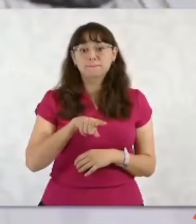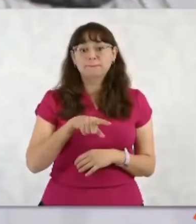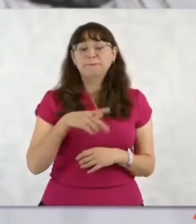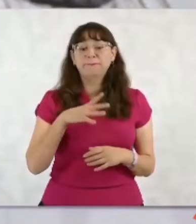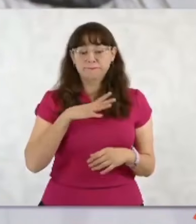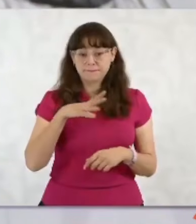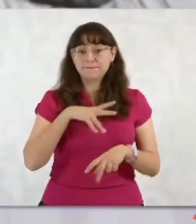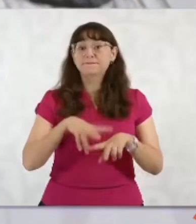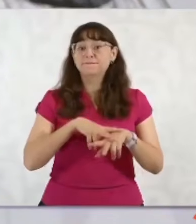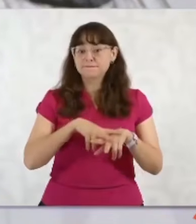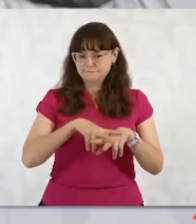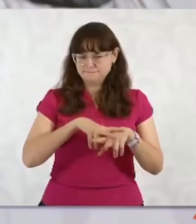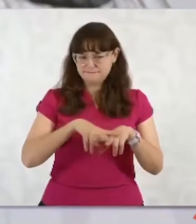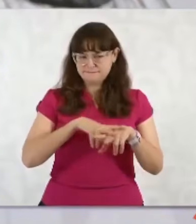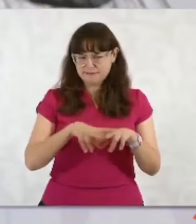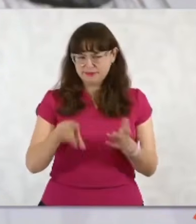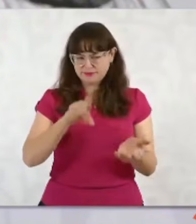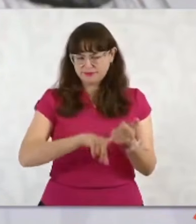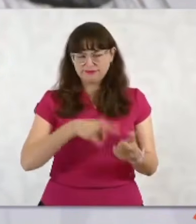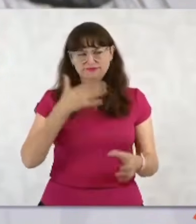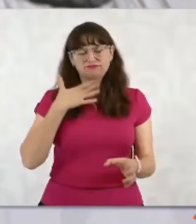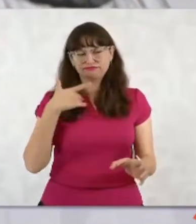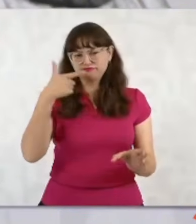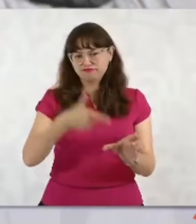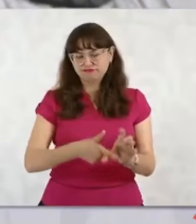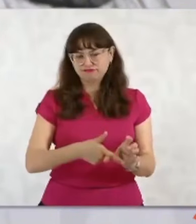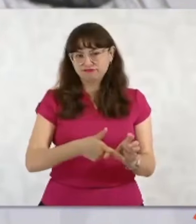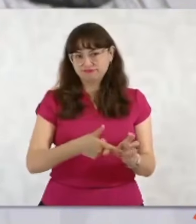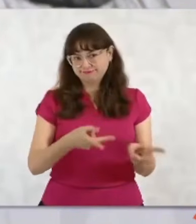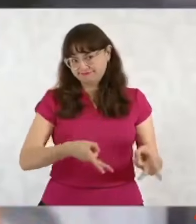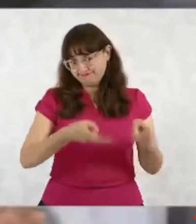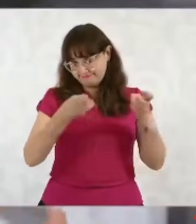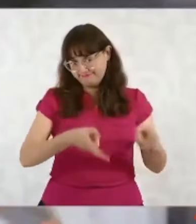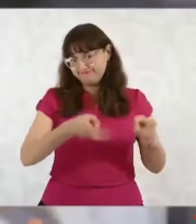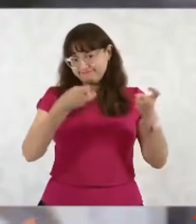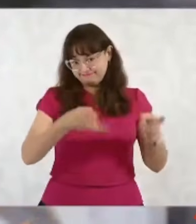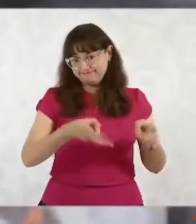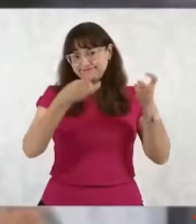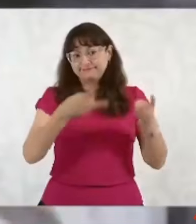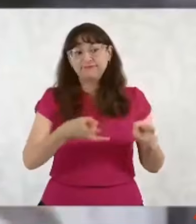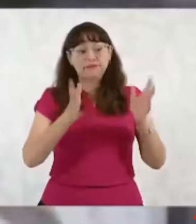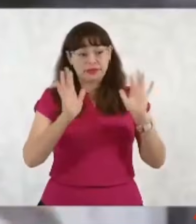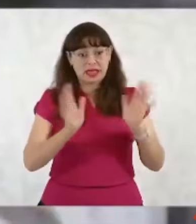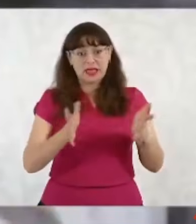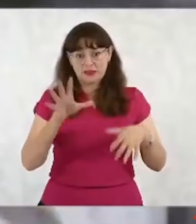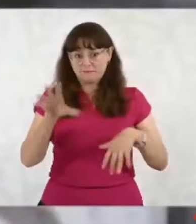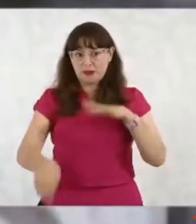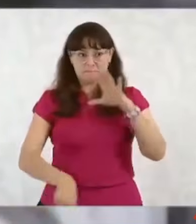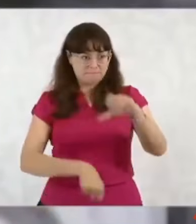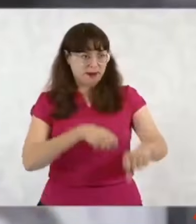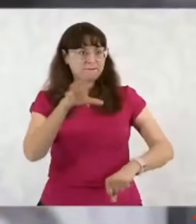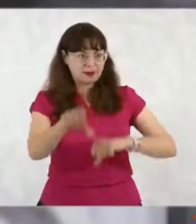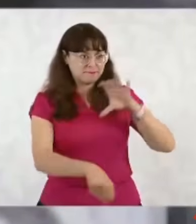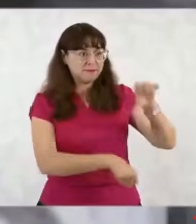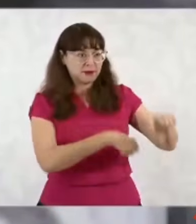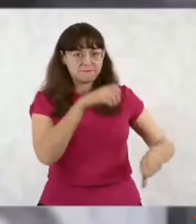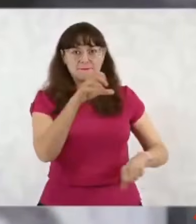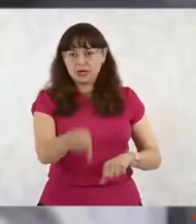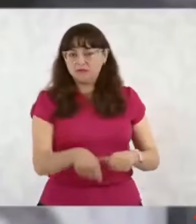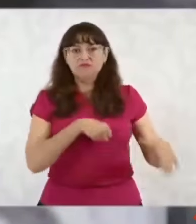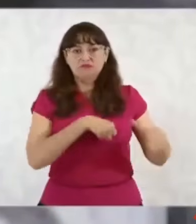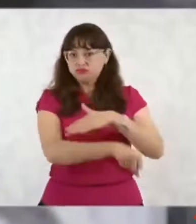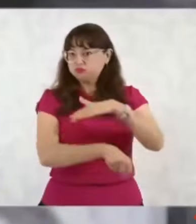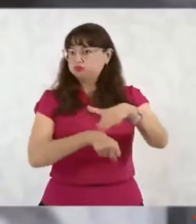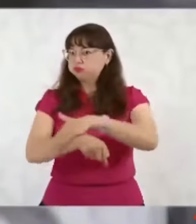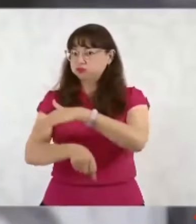ferrotanques que llegaban con combustible ilegal, que llevaron a varias detenciones y que todavía faltan más.